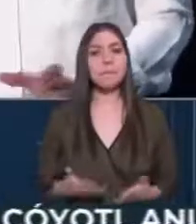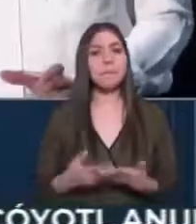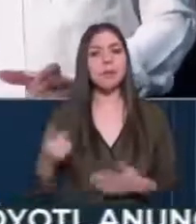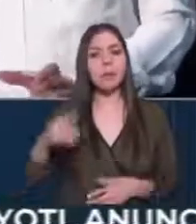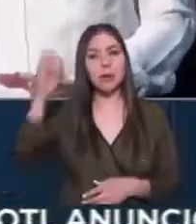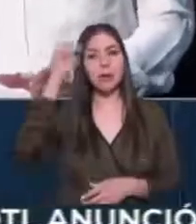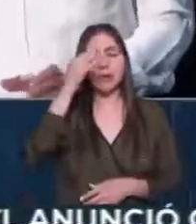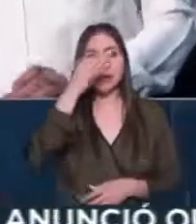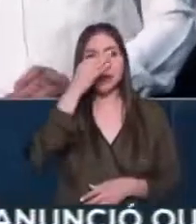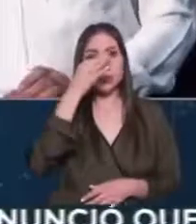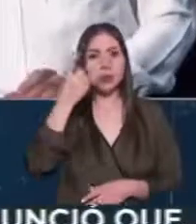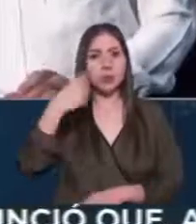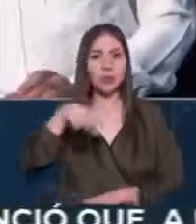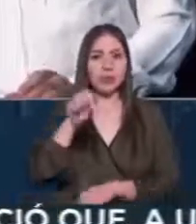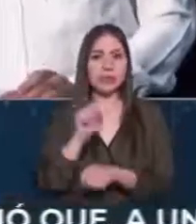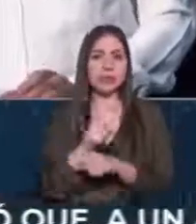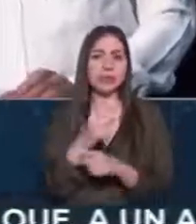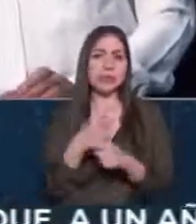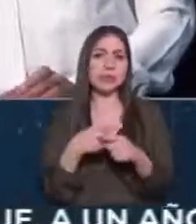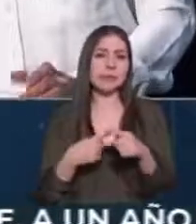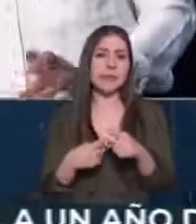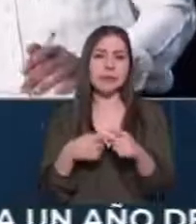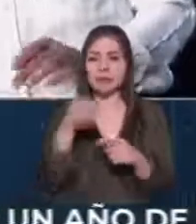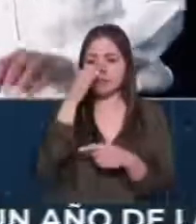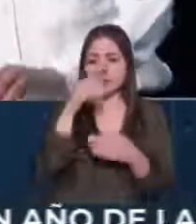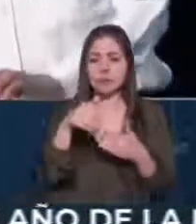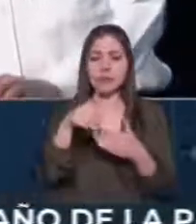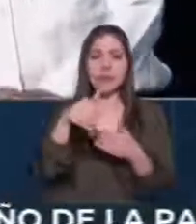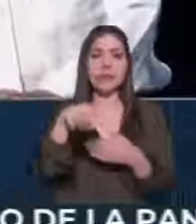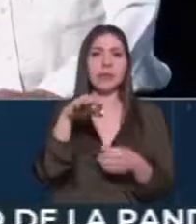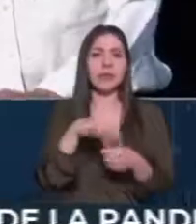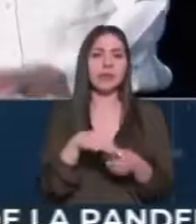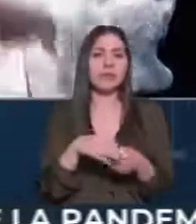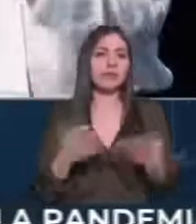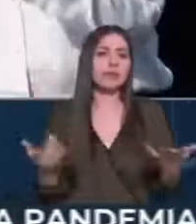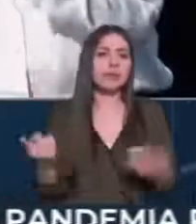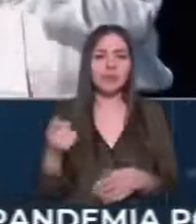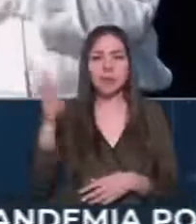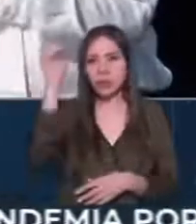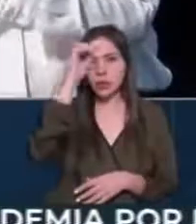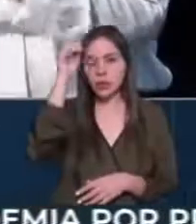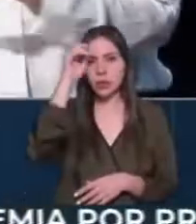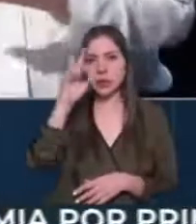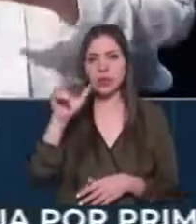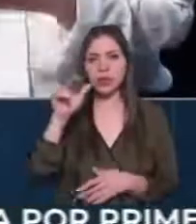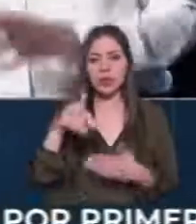a semana y media más o menos ya de las elecciones. ¿Cómo ves el clima electoral? Tenemos